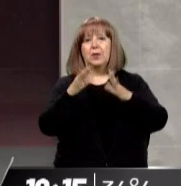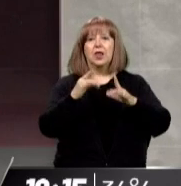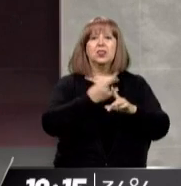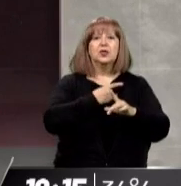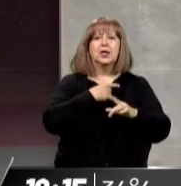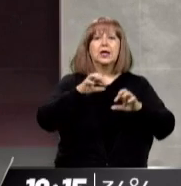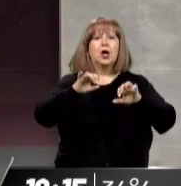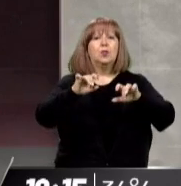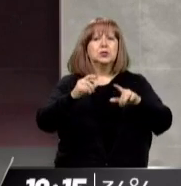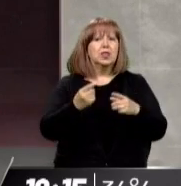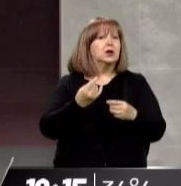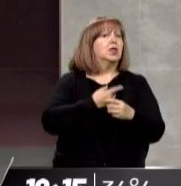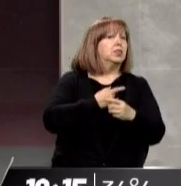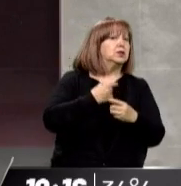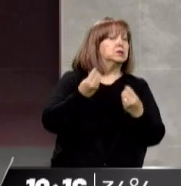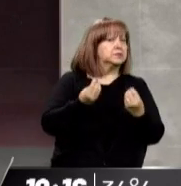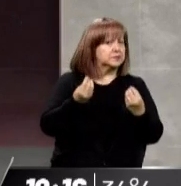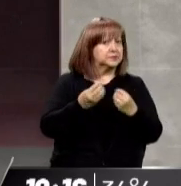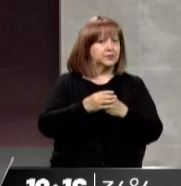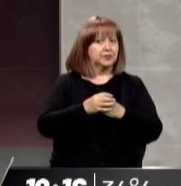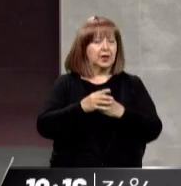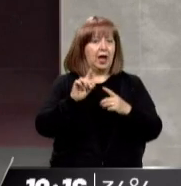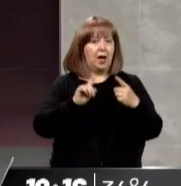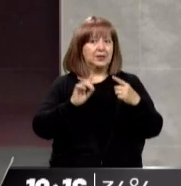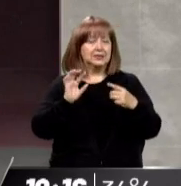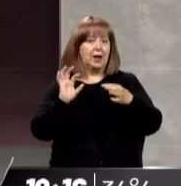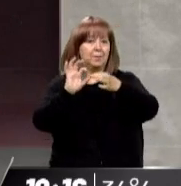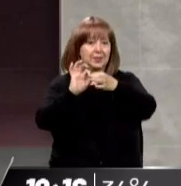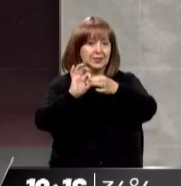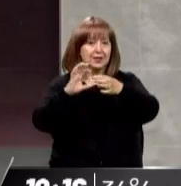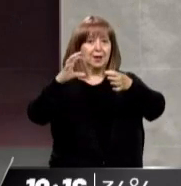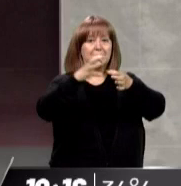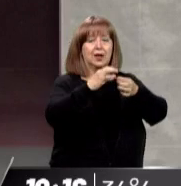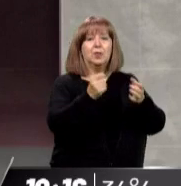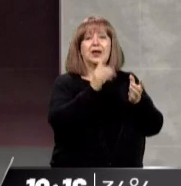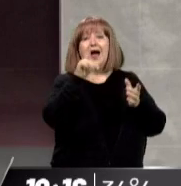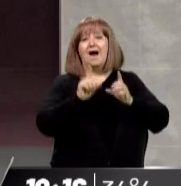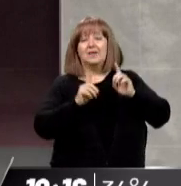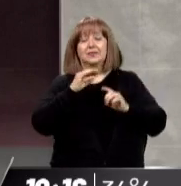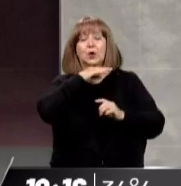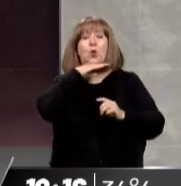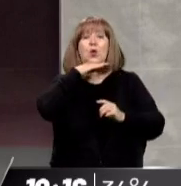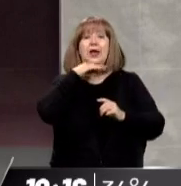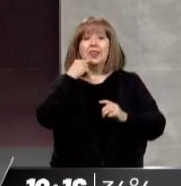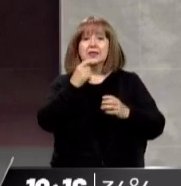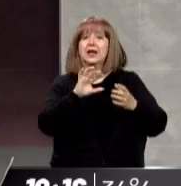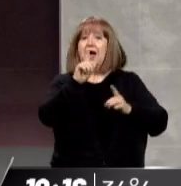qué computadoras, en qué otros dispositivos. Que está bueno vincular a veces, porque si vos solo lo tenés en el celular, que es lo que nos pasa a casi